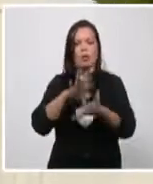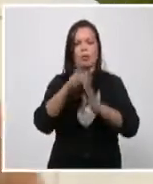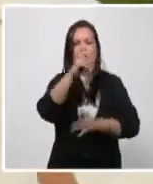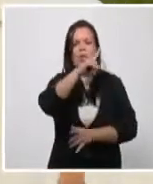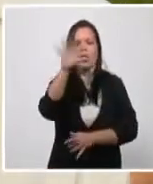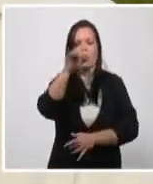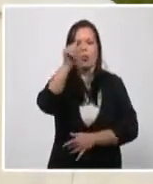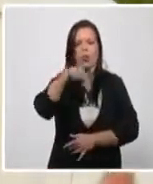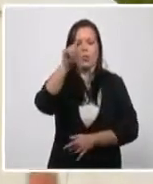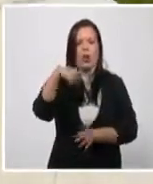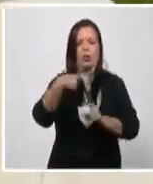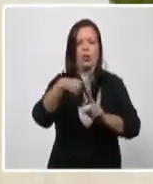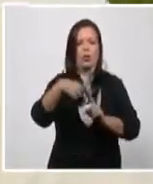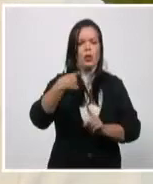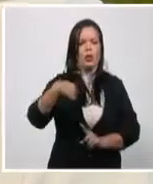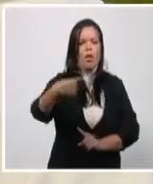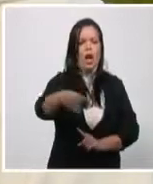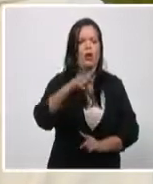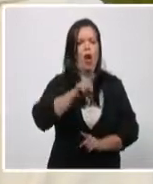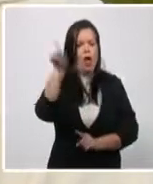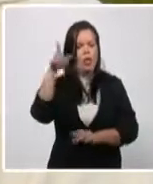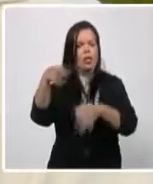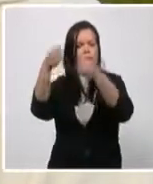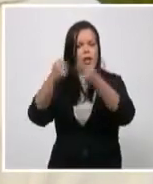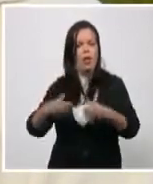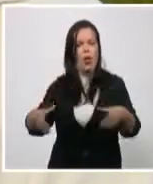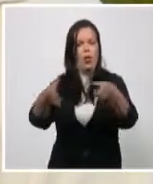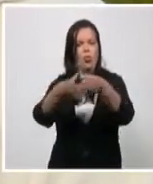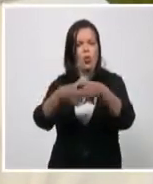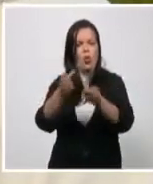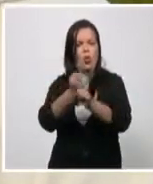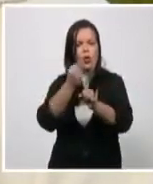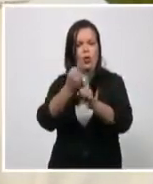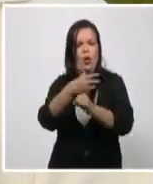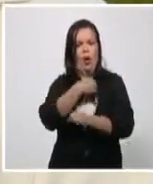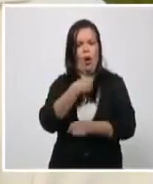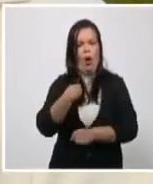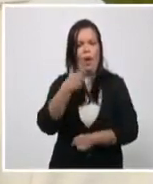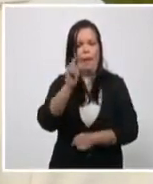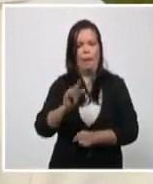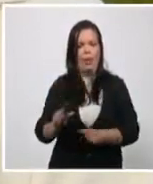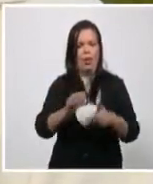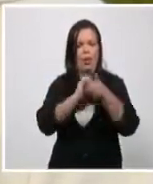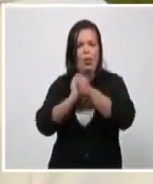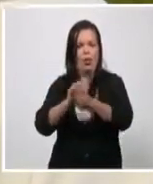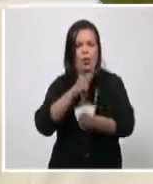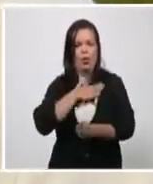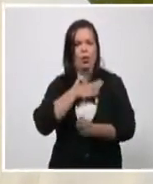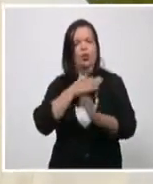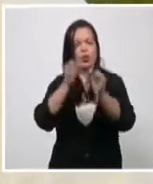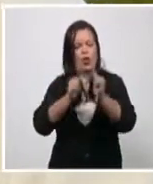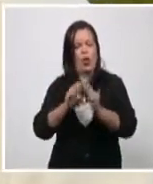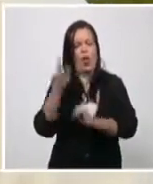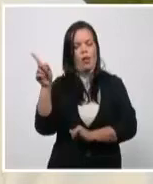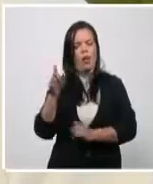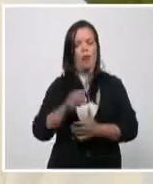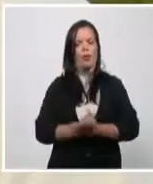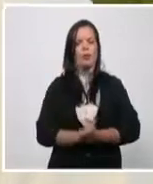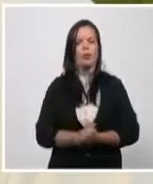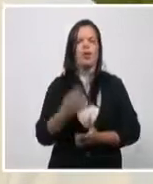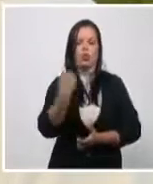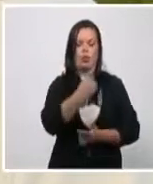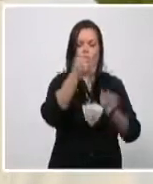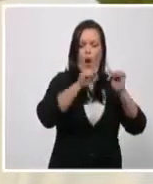Se quedó la otra brigada y ya nosotros nos incorporamos a la patria para comenzar nuestras labores de